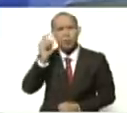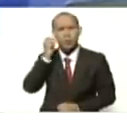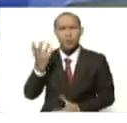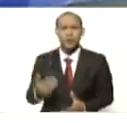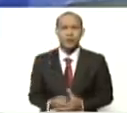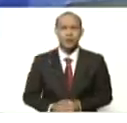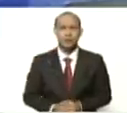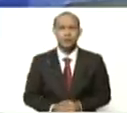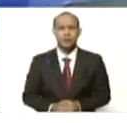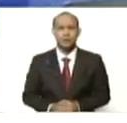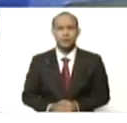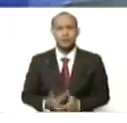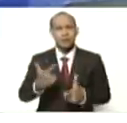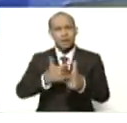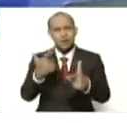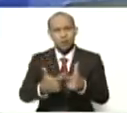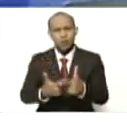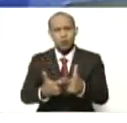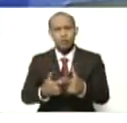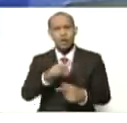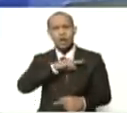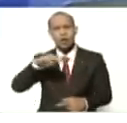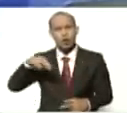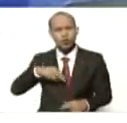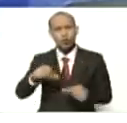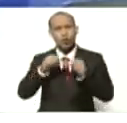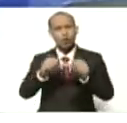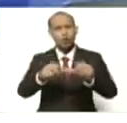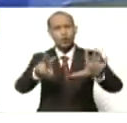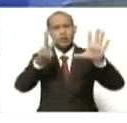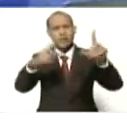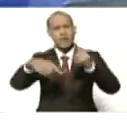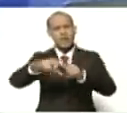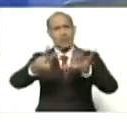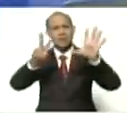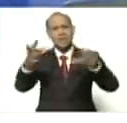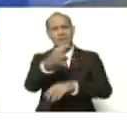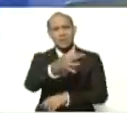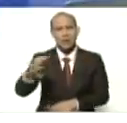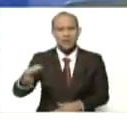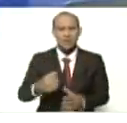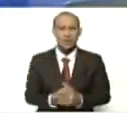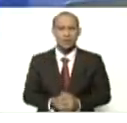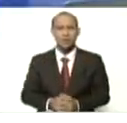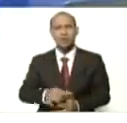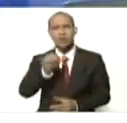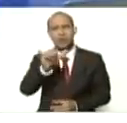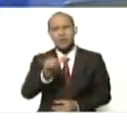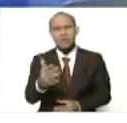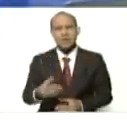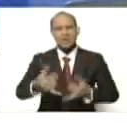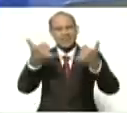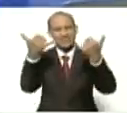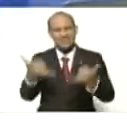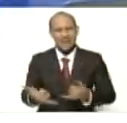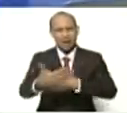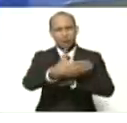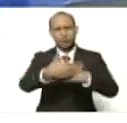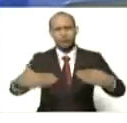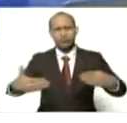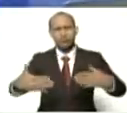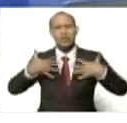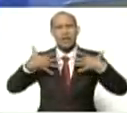por eso vamos a mantener el 77 perfecto y vamos a decretar un cerco sanitario